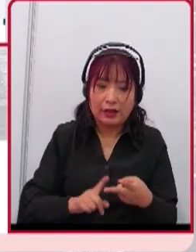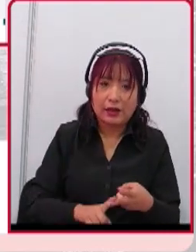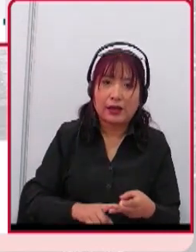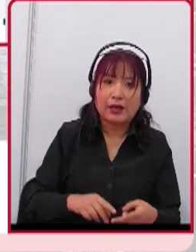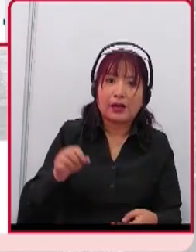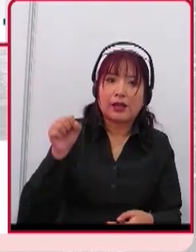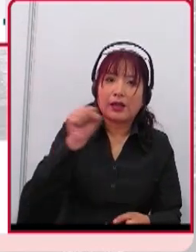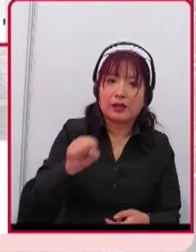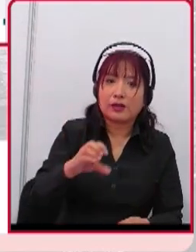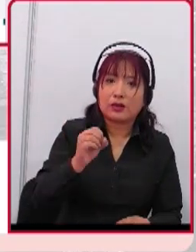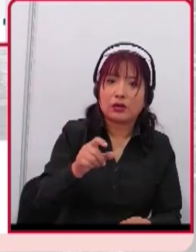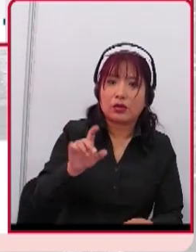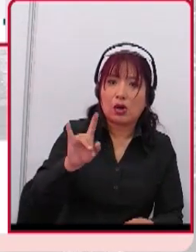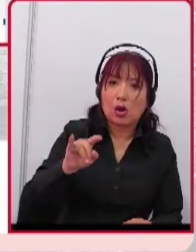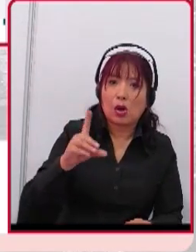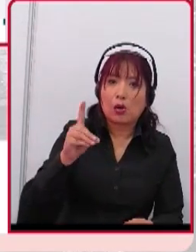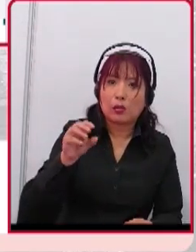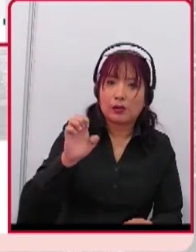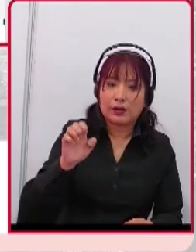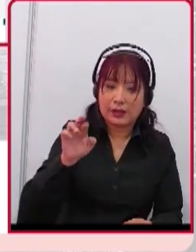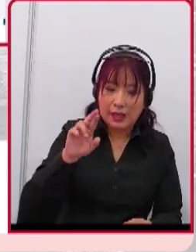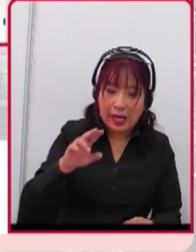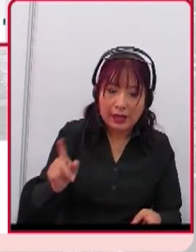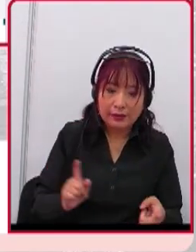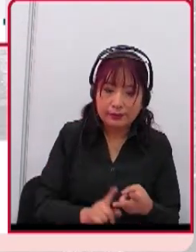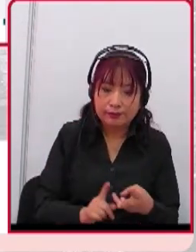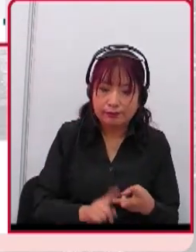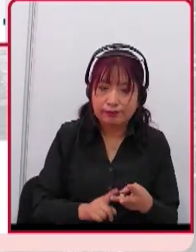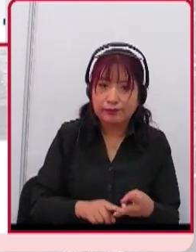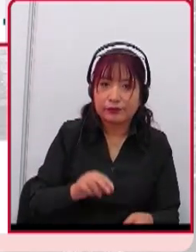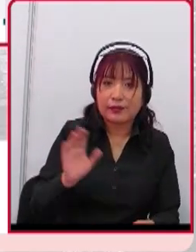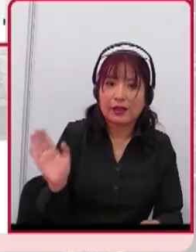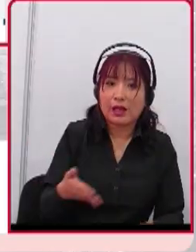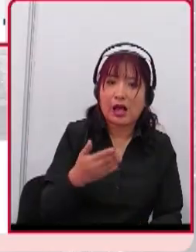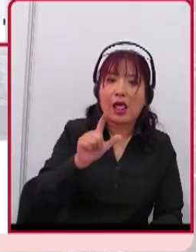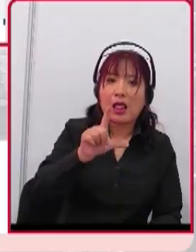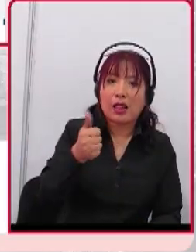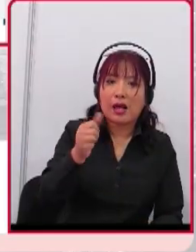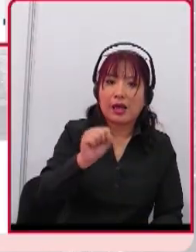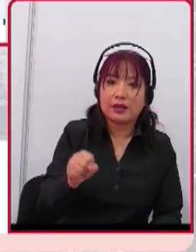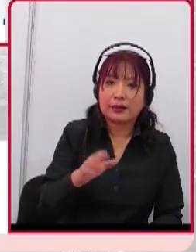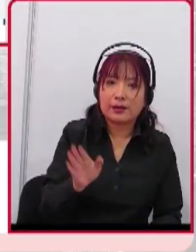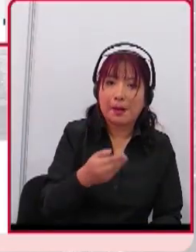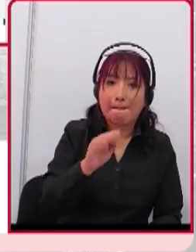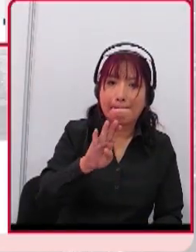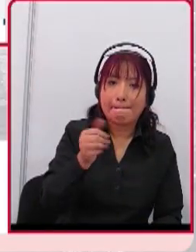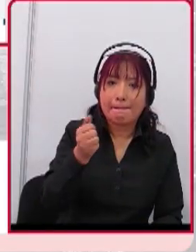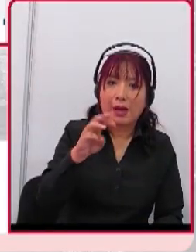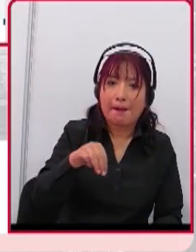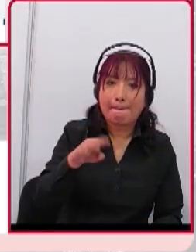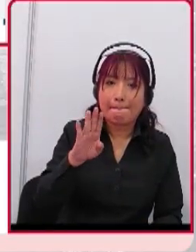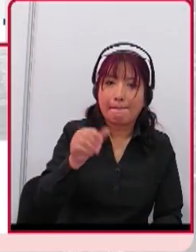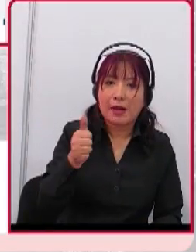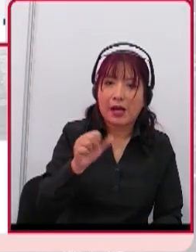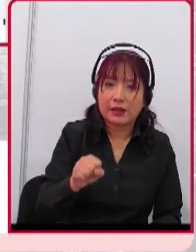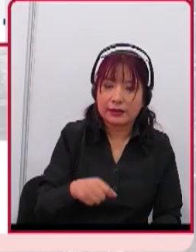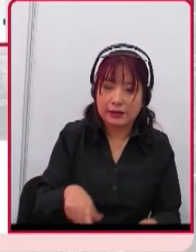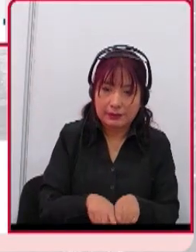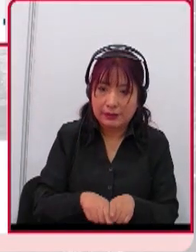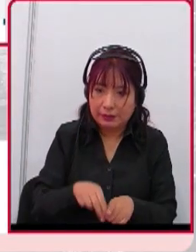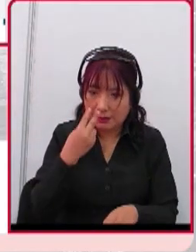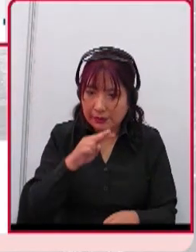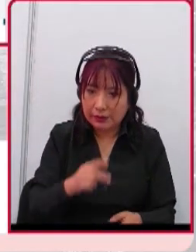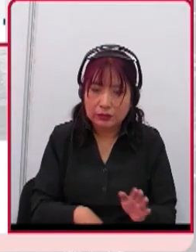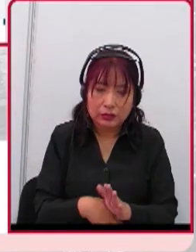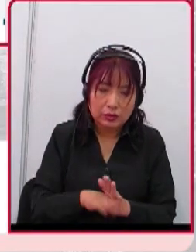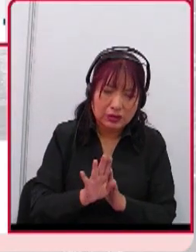No son las únicas, hay muchas más, pero estas 4 empresas son las que mueven la aguja en la producción nacional de cobre. Y en la mano derecha, en la tabla